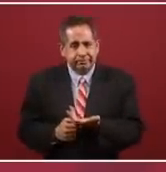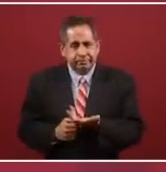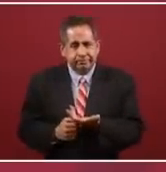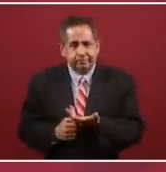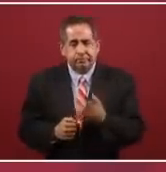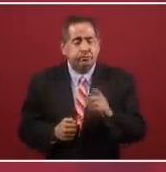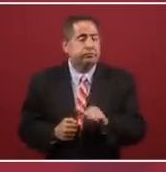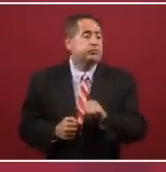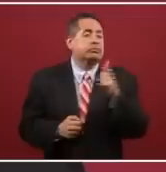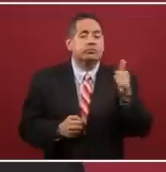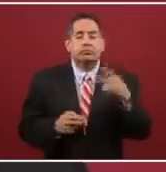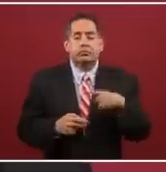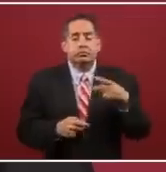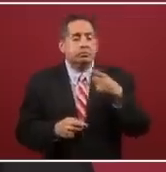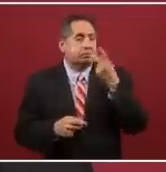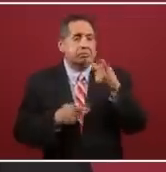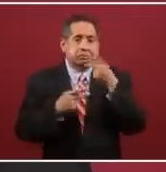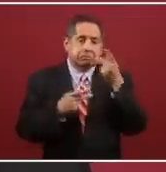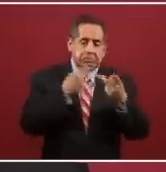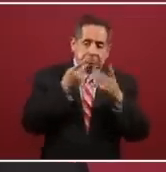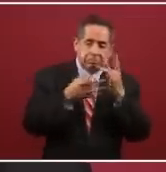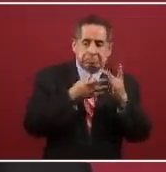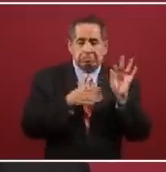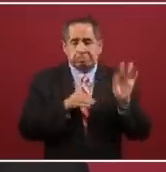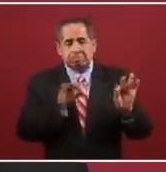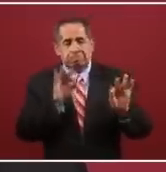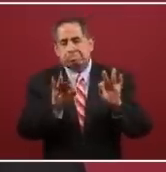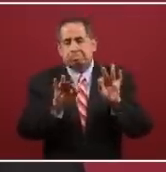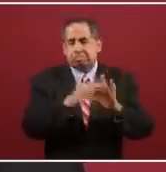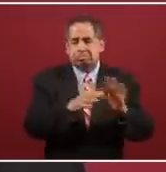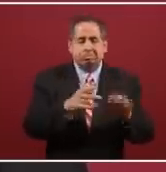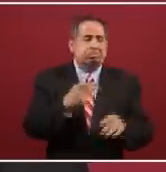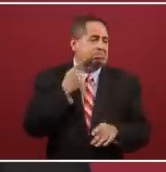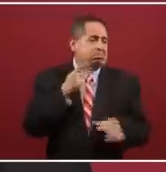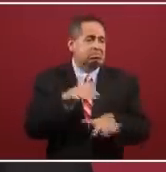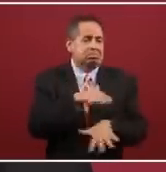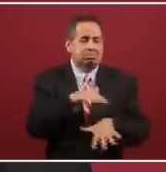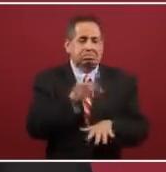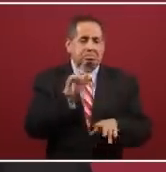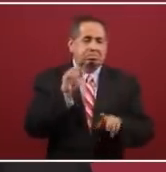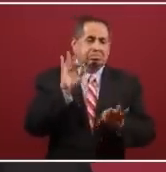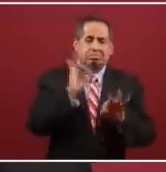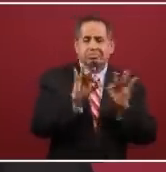mientras otros ahí están en la politiquería.